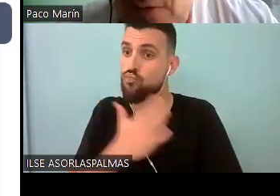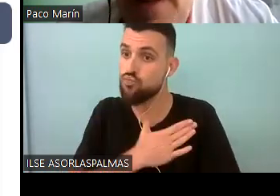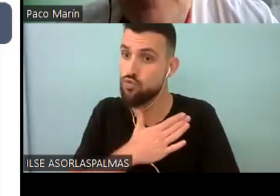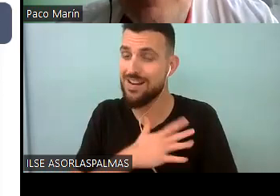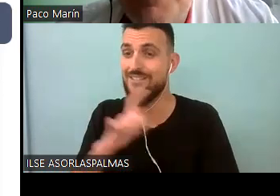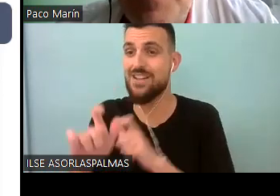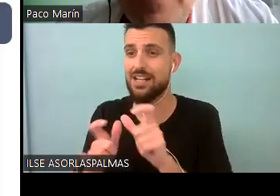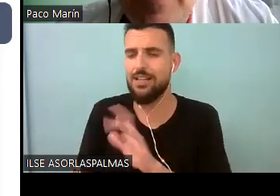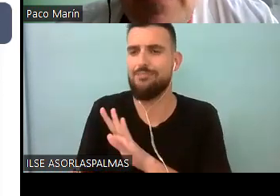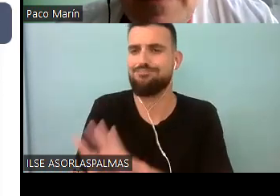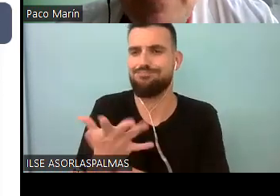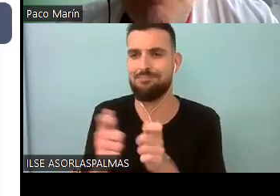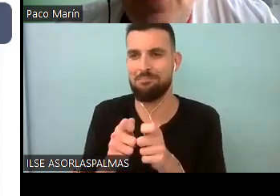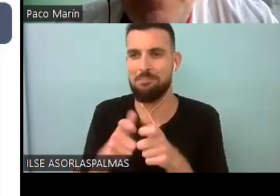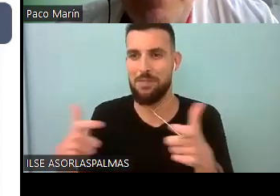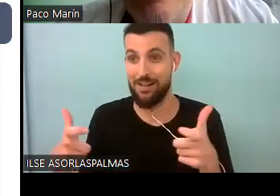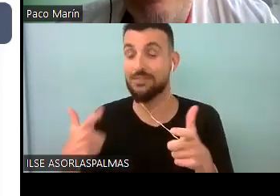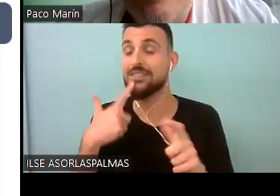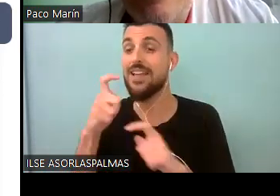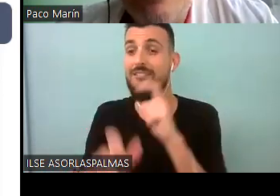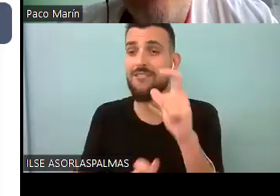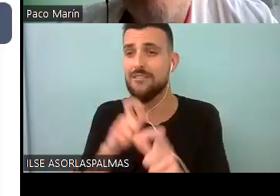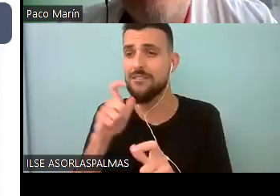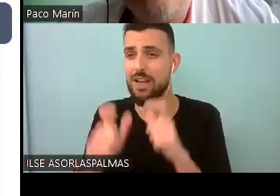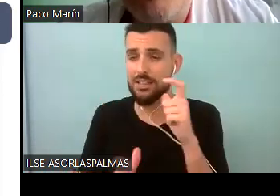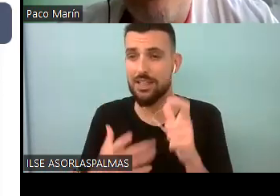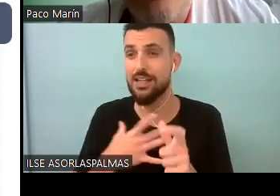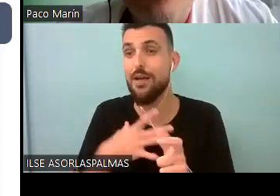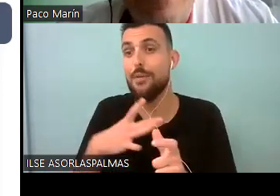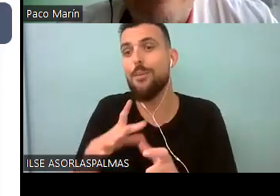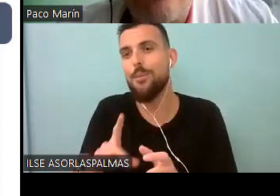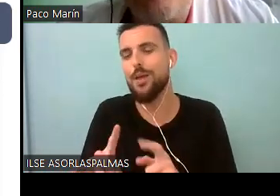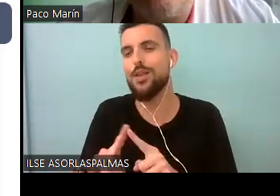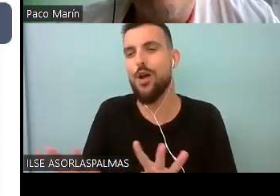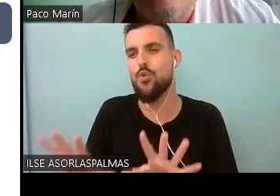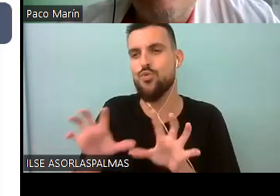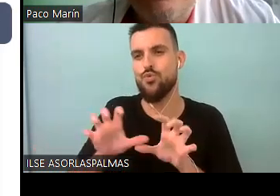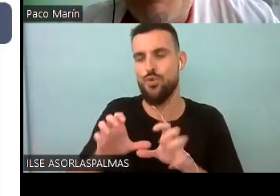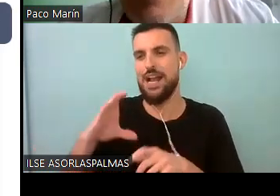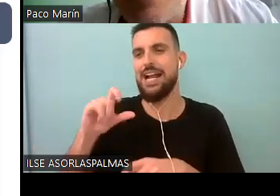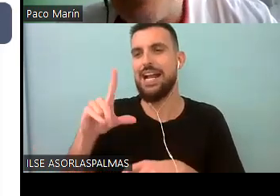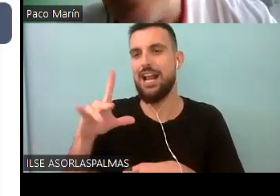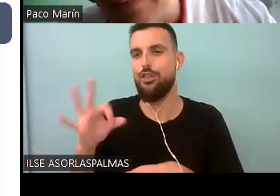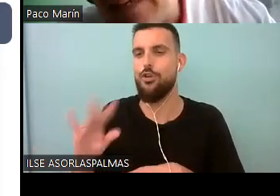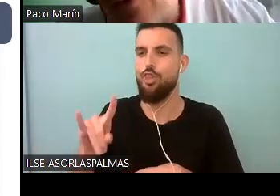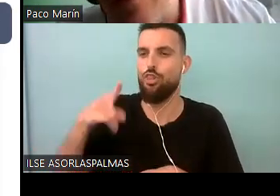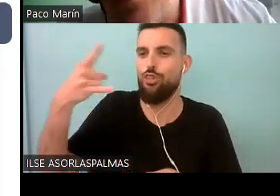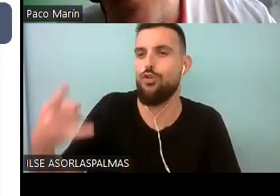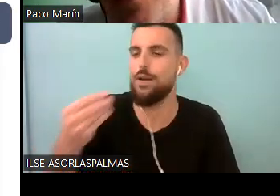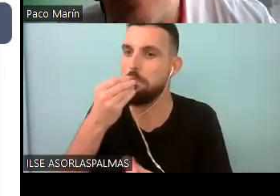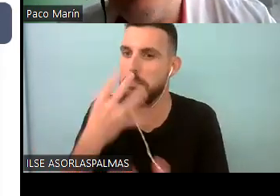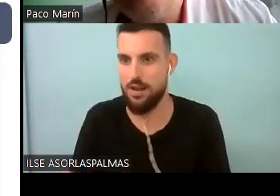bacterias adecuadas, y pensad que esas bacterias pueden añadirnos un plus de absorción de calcio. Es decir, determinado calcio que se iría